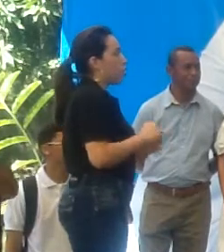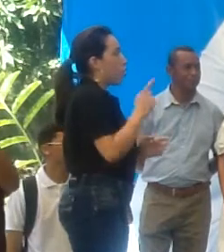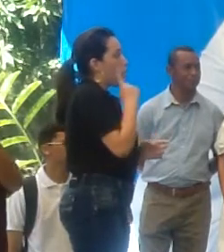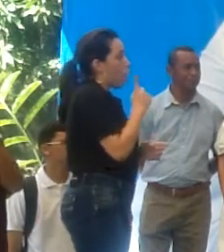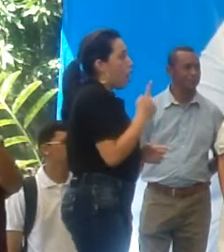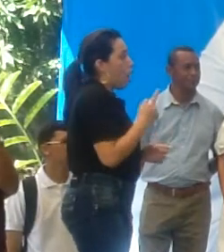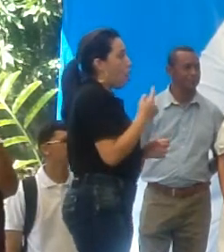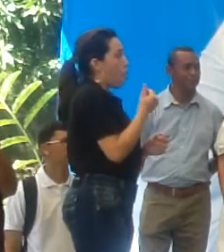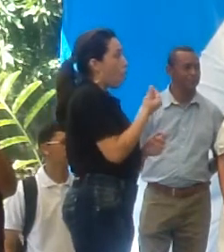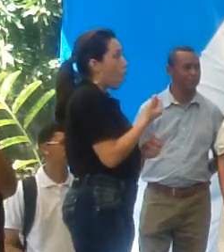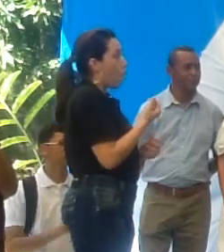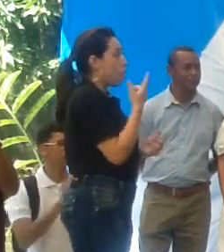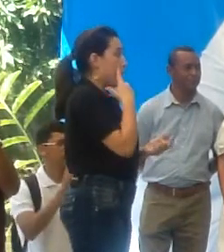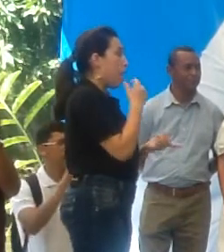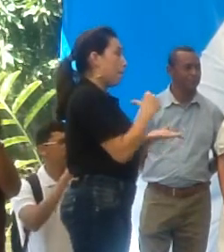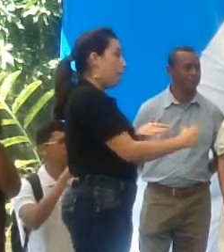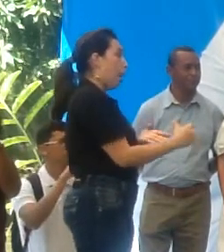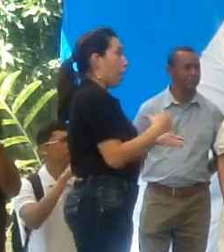cuentas,